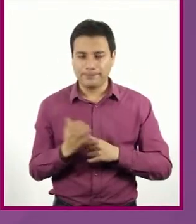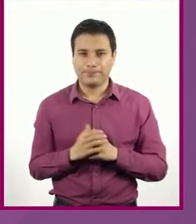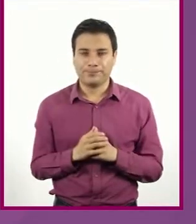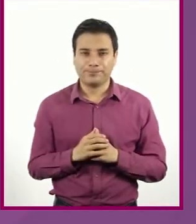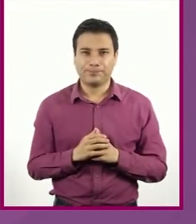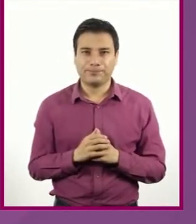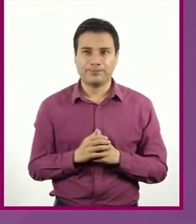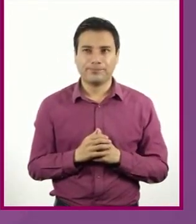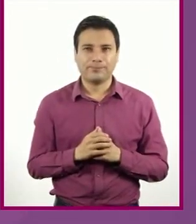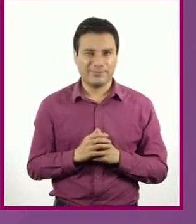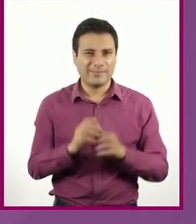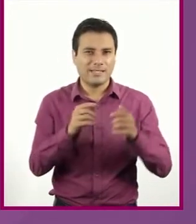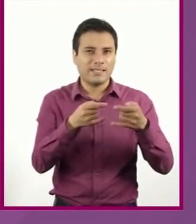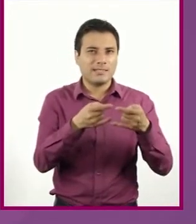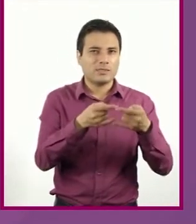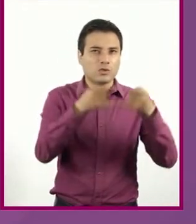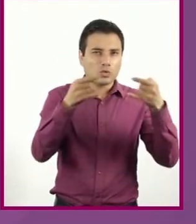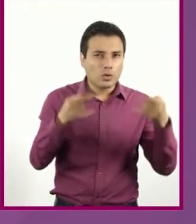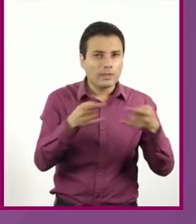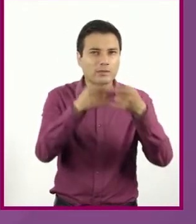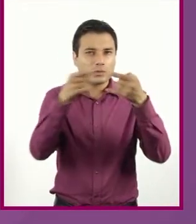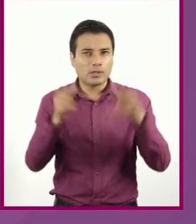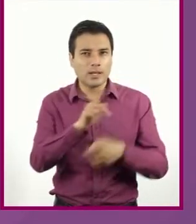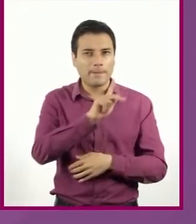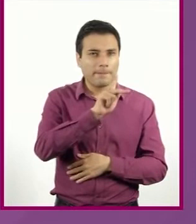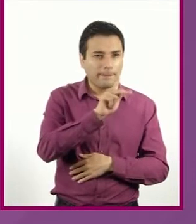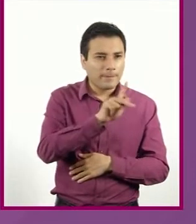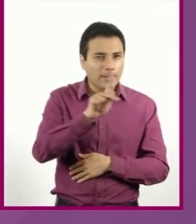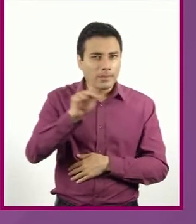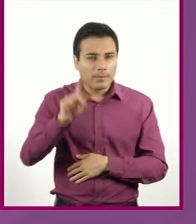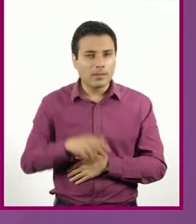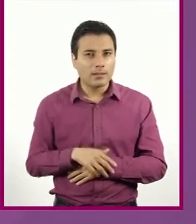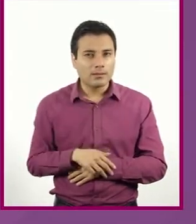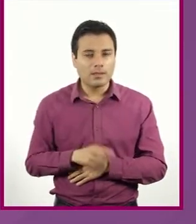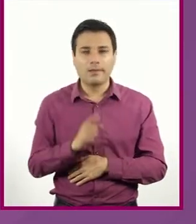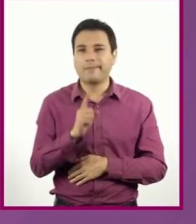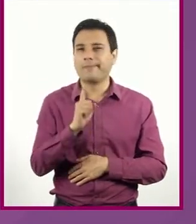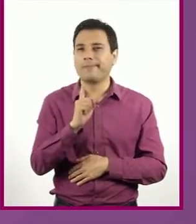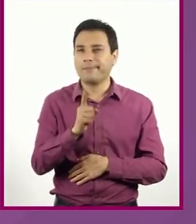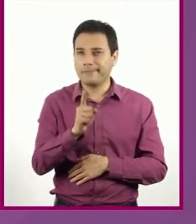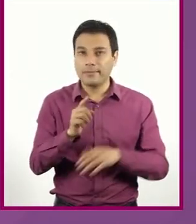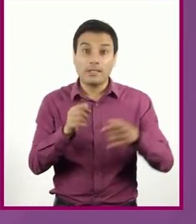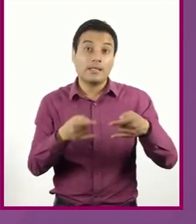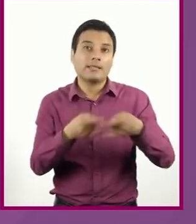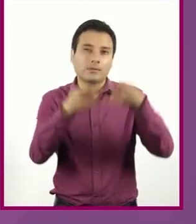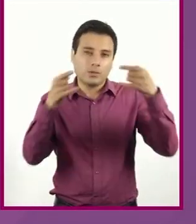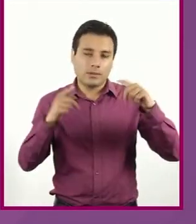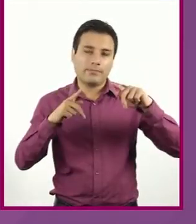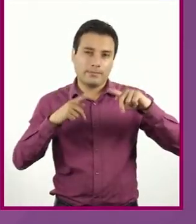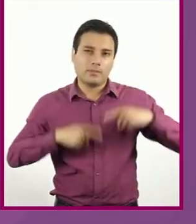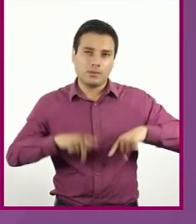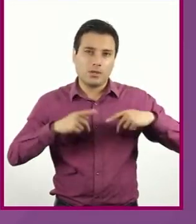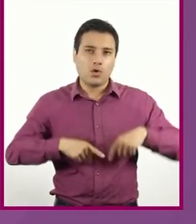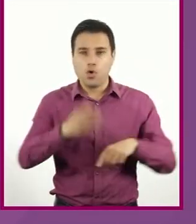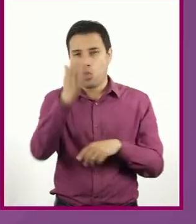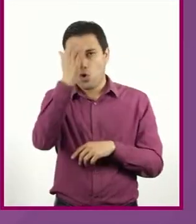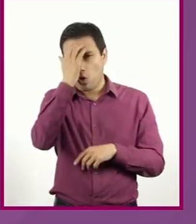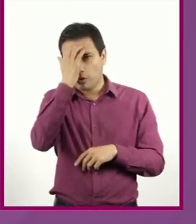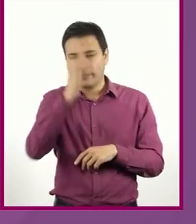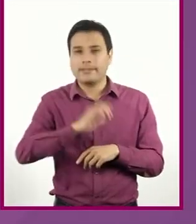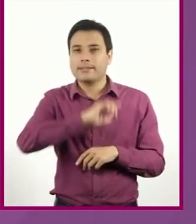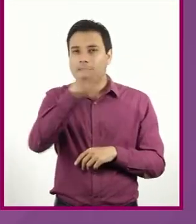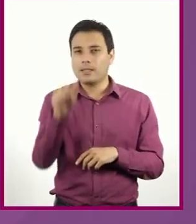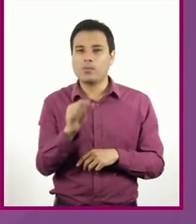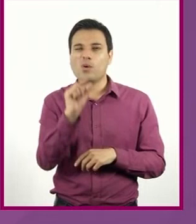Las semejanzas entre los mitos muestran que algunas historias se conocen y difunden en diferentes versiones y